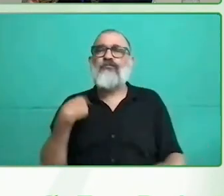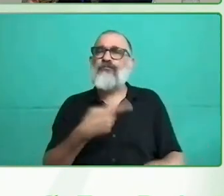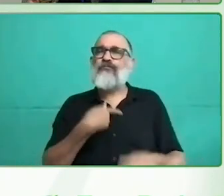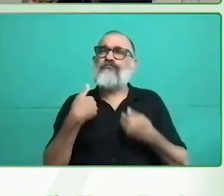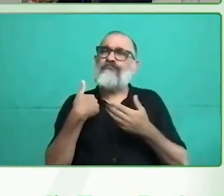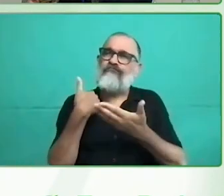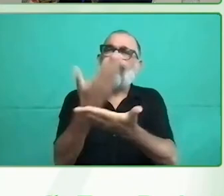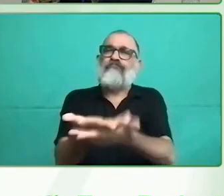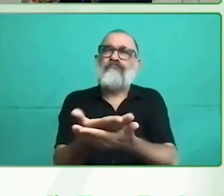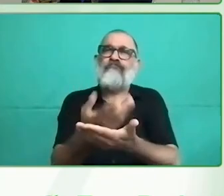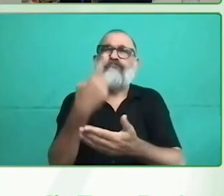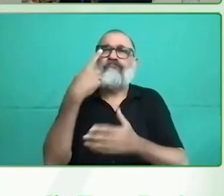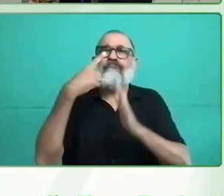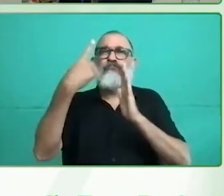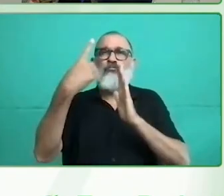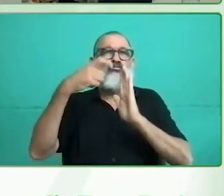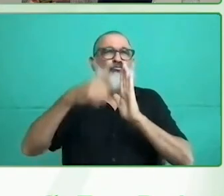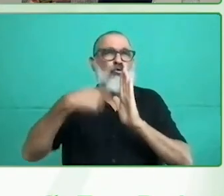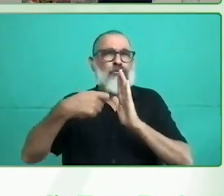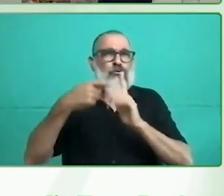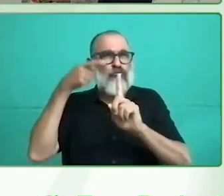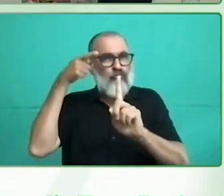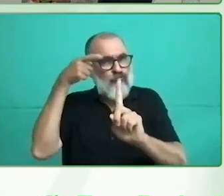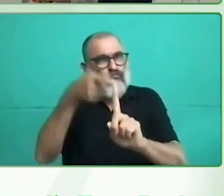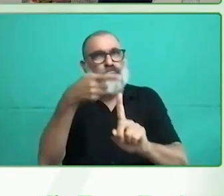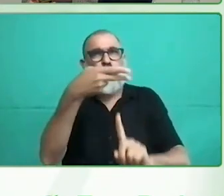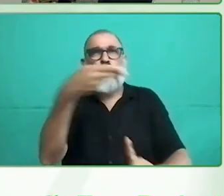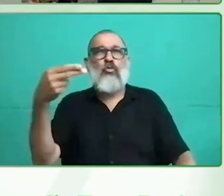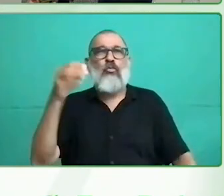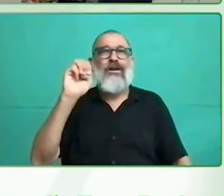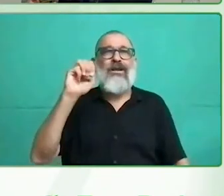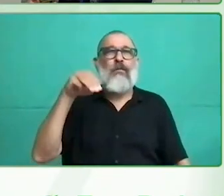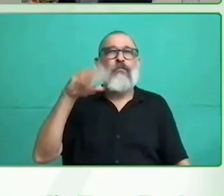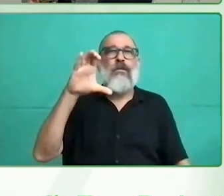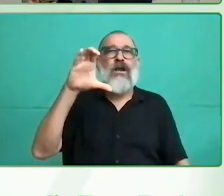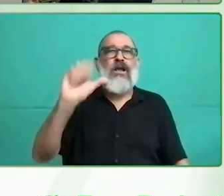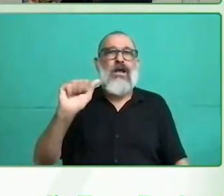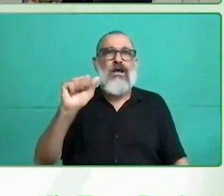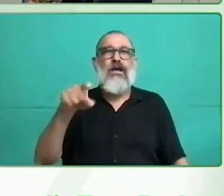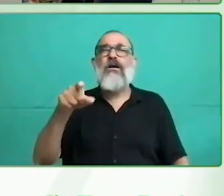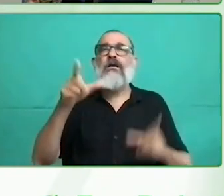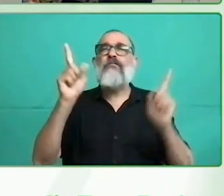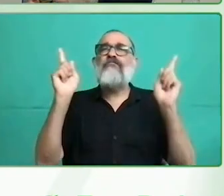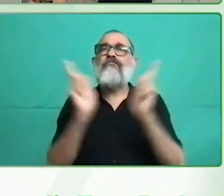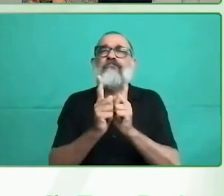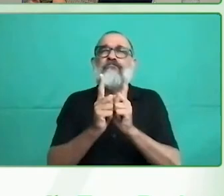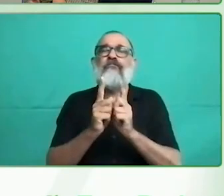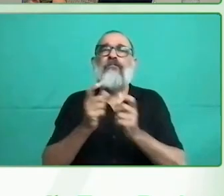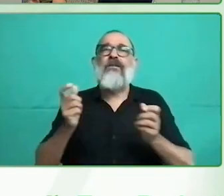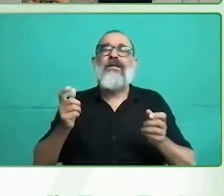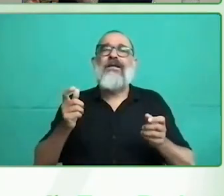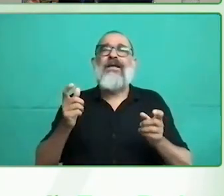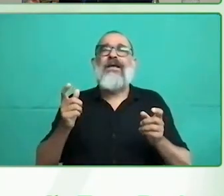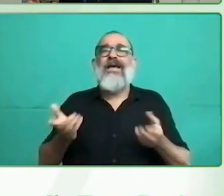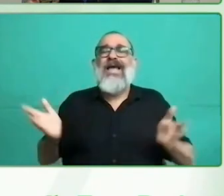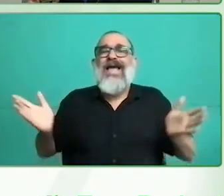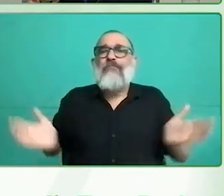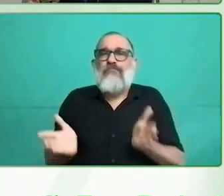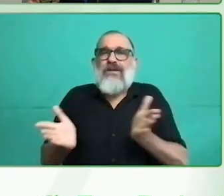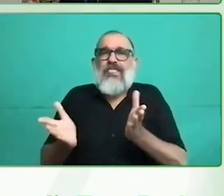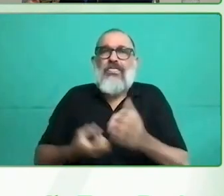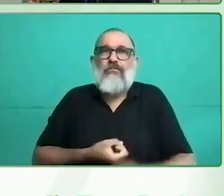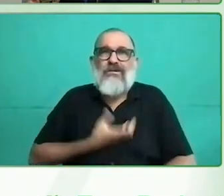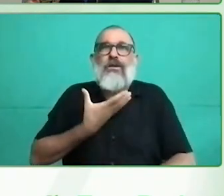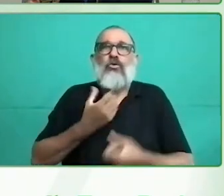discapacidad con mayores necesidades de apoyo, como por ejemplo por las discapacidades intelectuales, discapacidades psicosociales